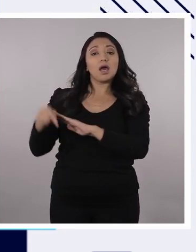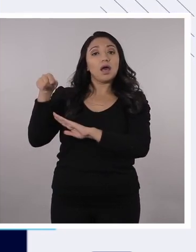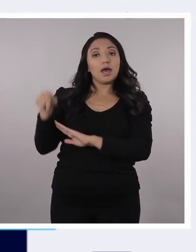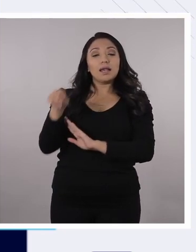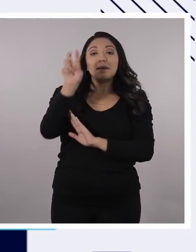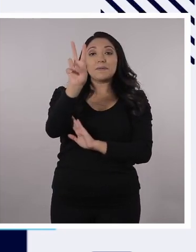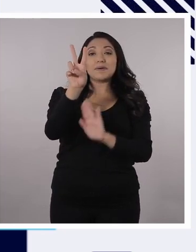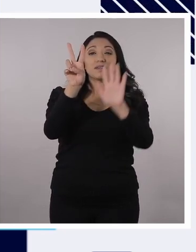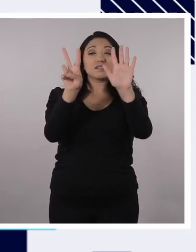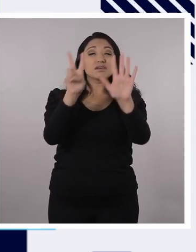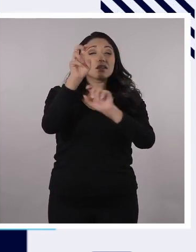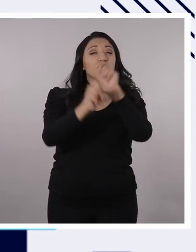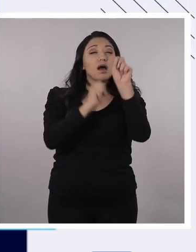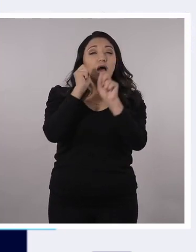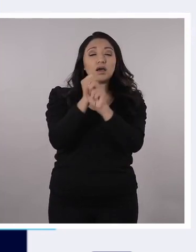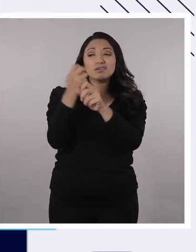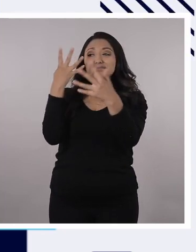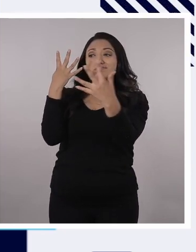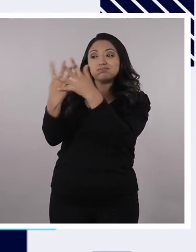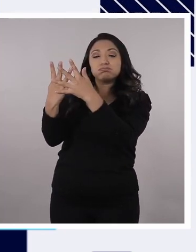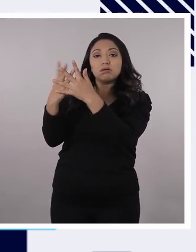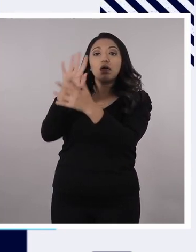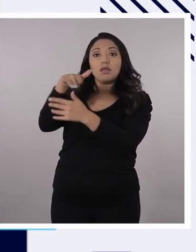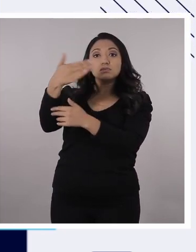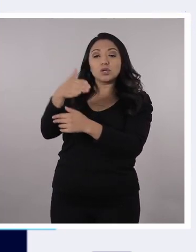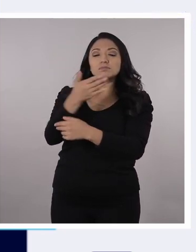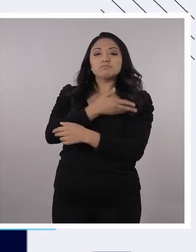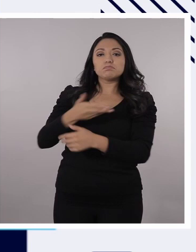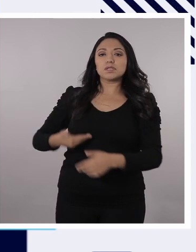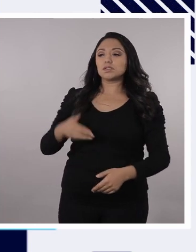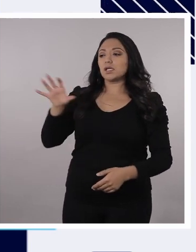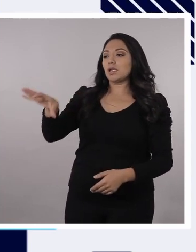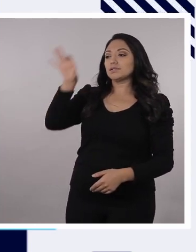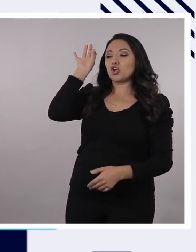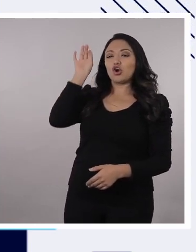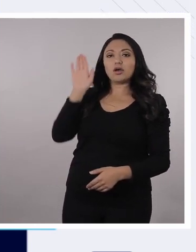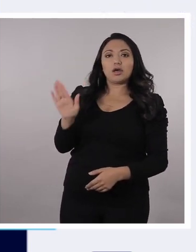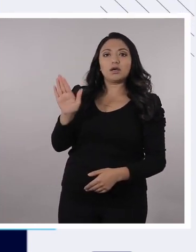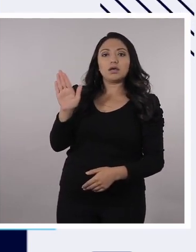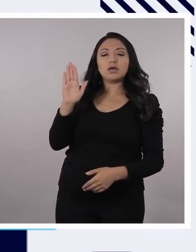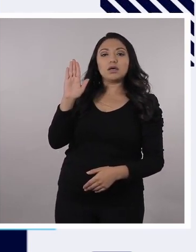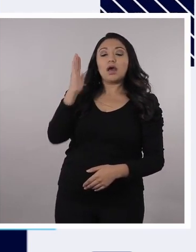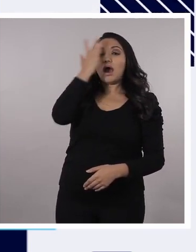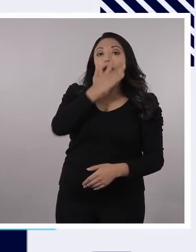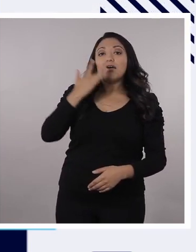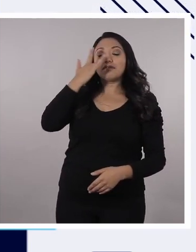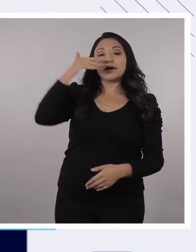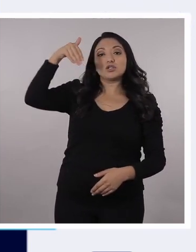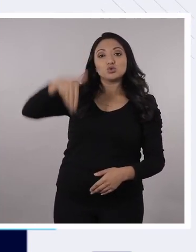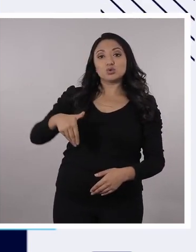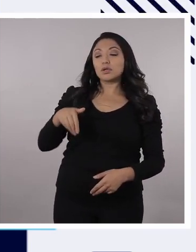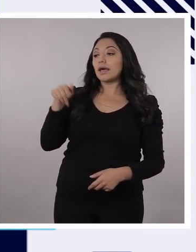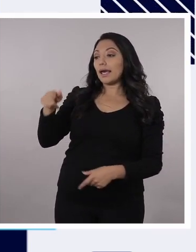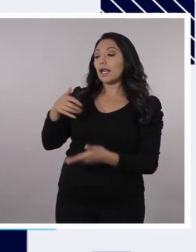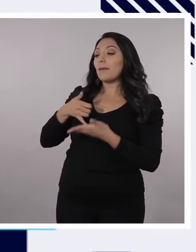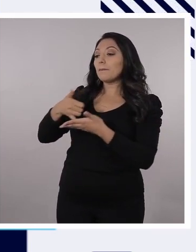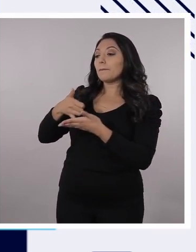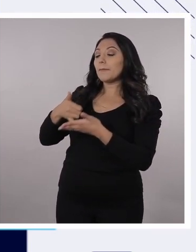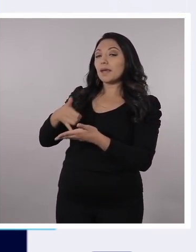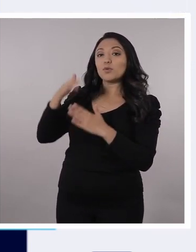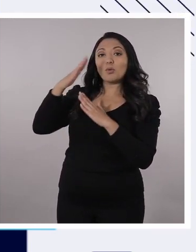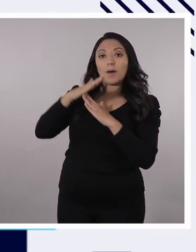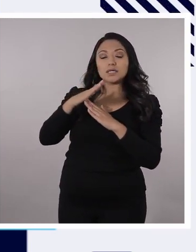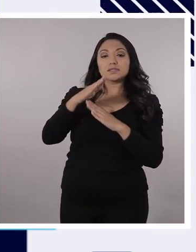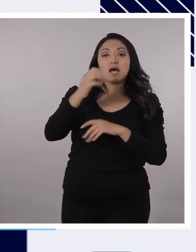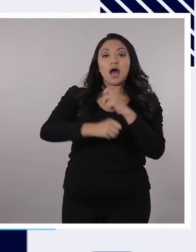cárcel, Mandela se convirtió en el primer presidente elegido democráticamente y fue galardonado con el Premio Nobel de la Paz en